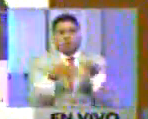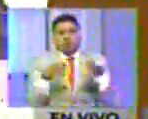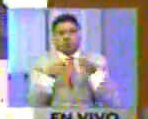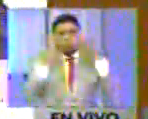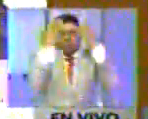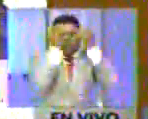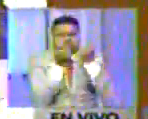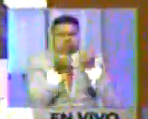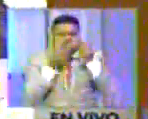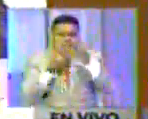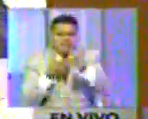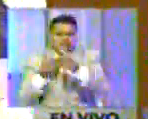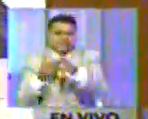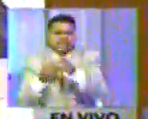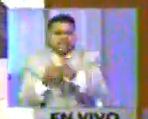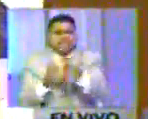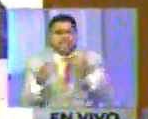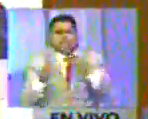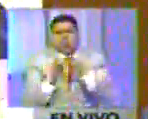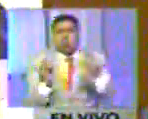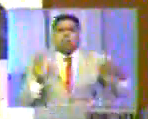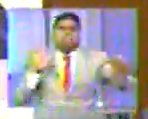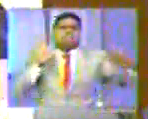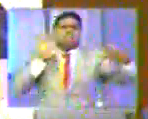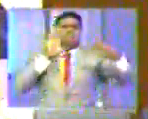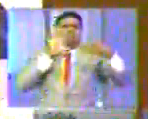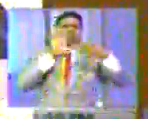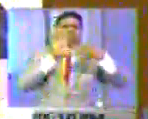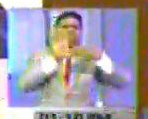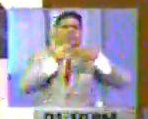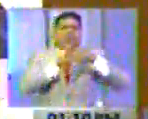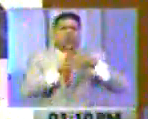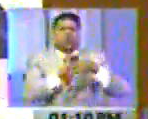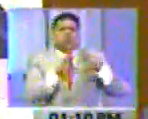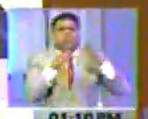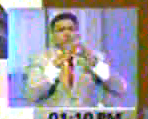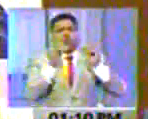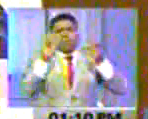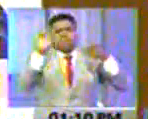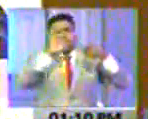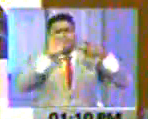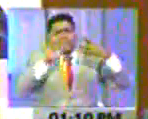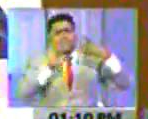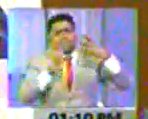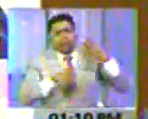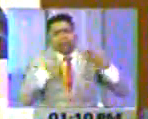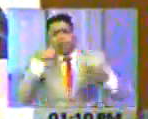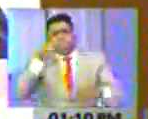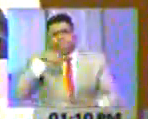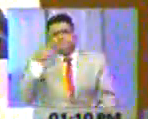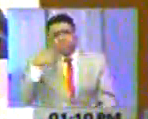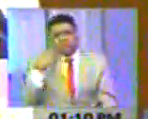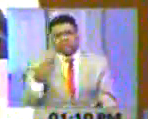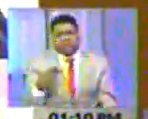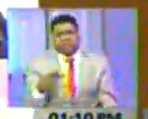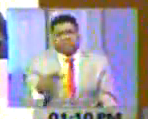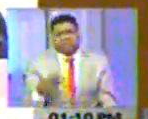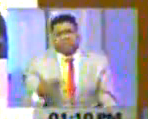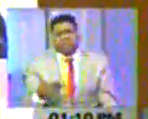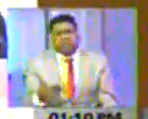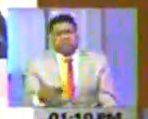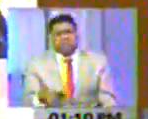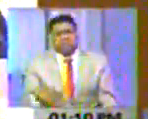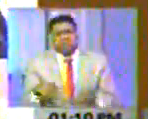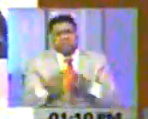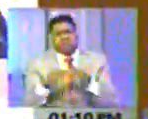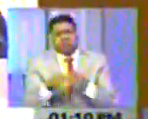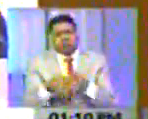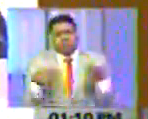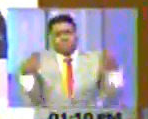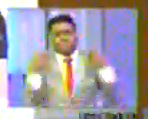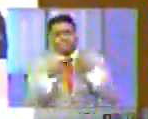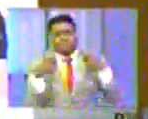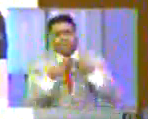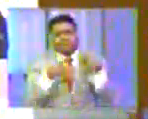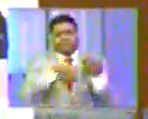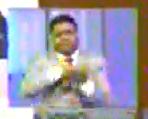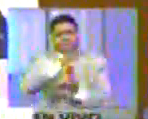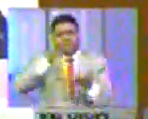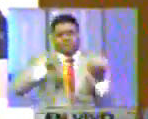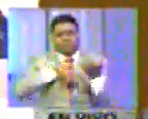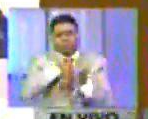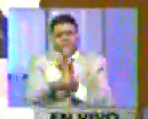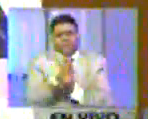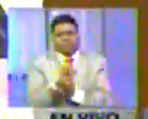paramilitarizadas y sus vinculaciones con elementos políticos en la etapa de subversión violenta de esta guerra